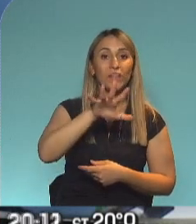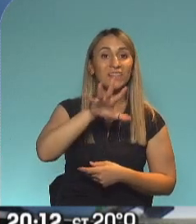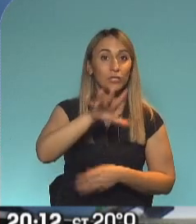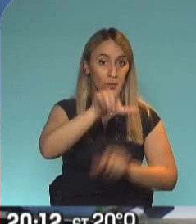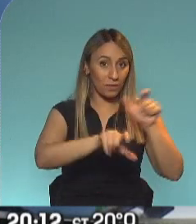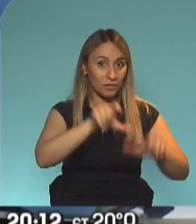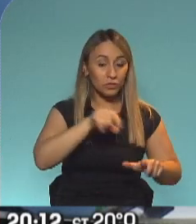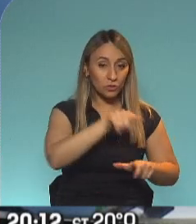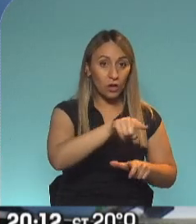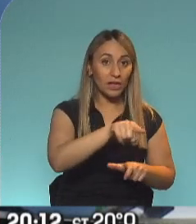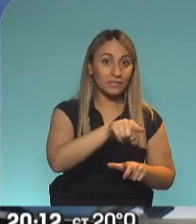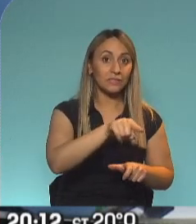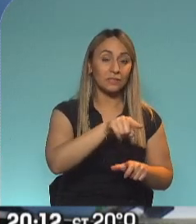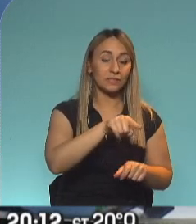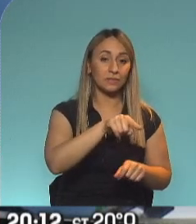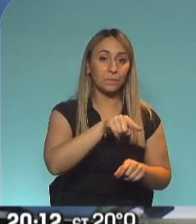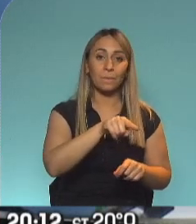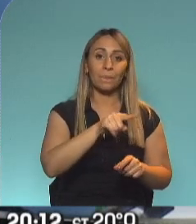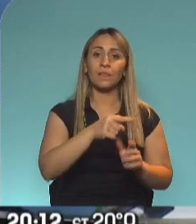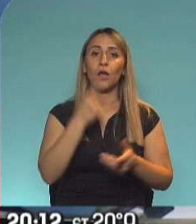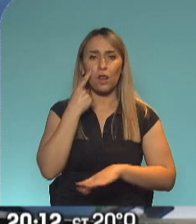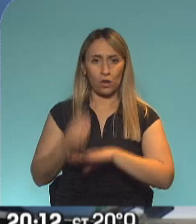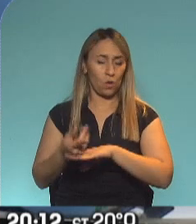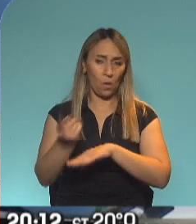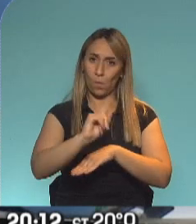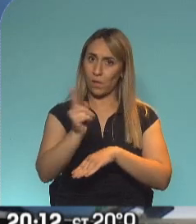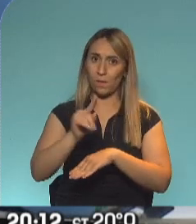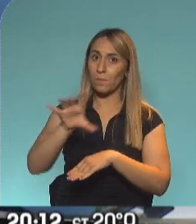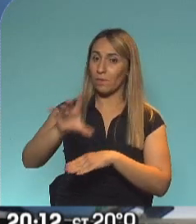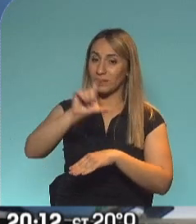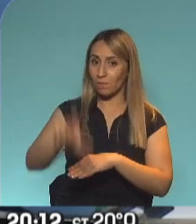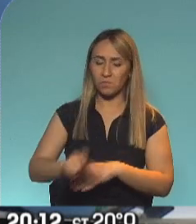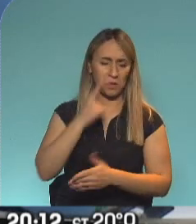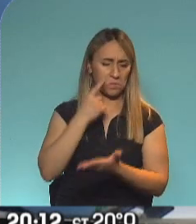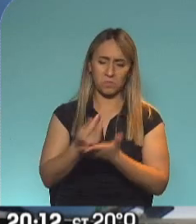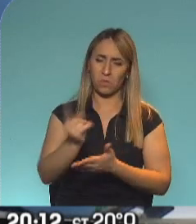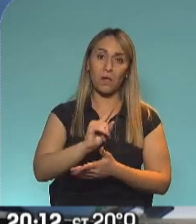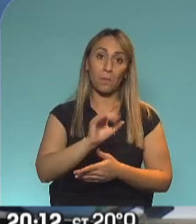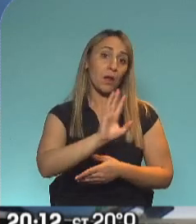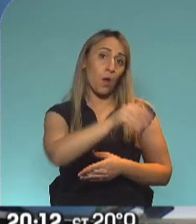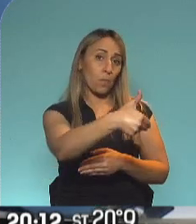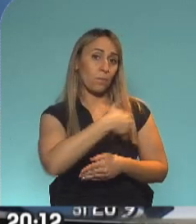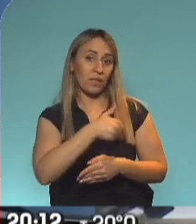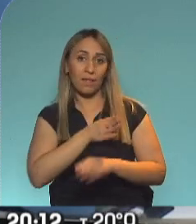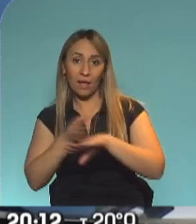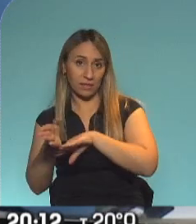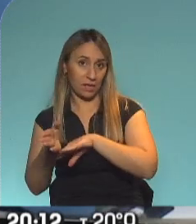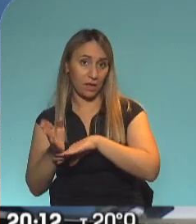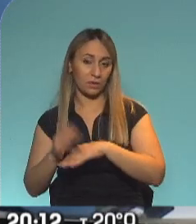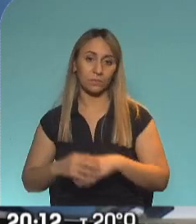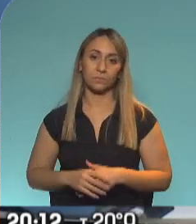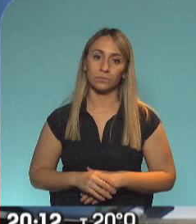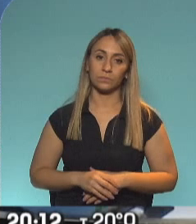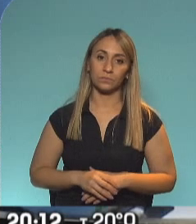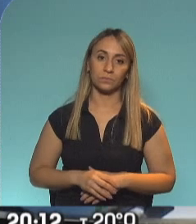4.555, son personas sin domicilio en la provincia que solicitaron su ingreso a nuestro territorio.